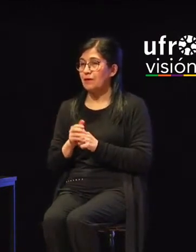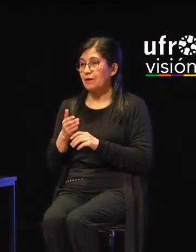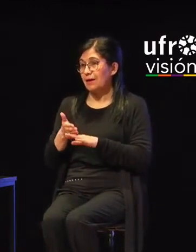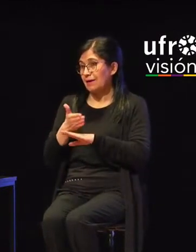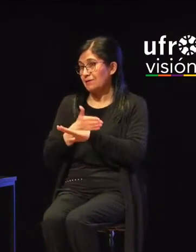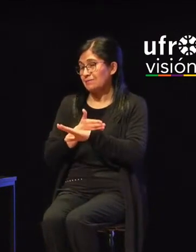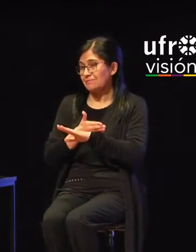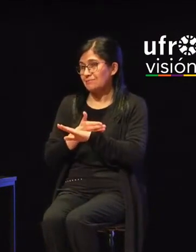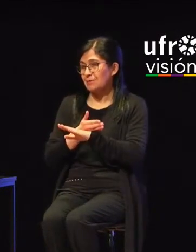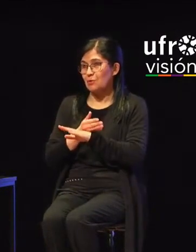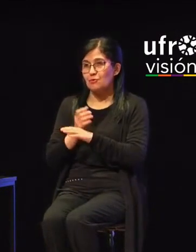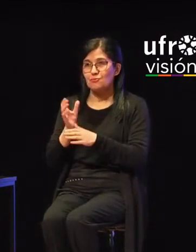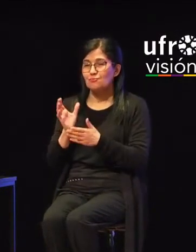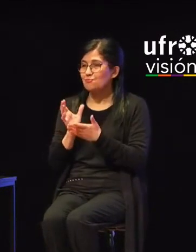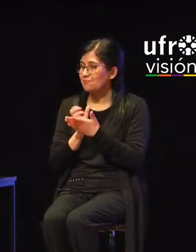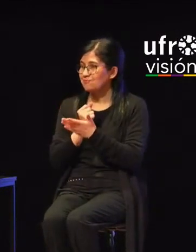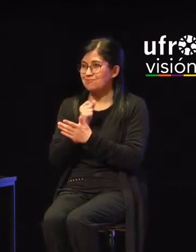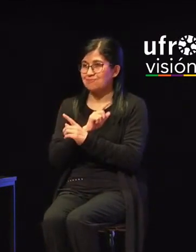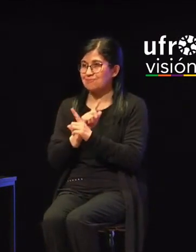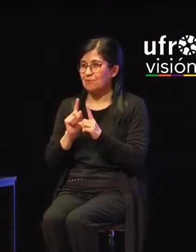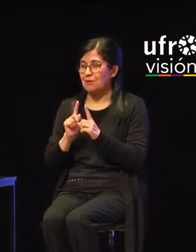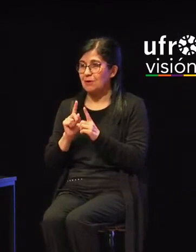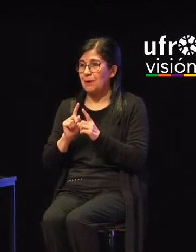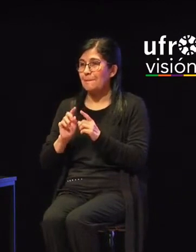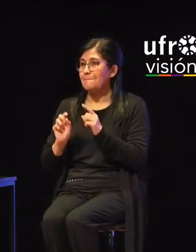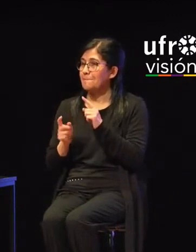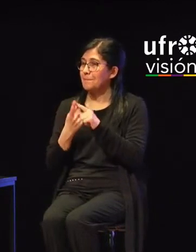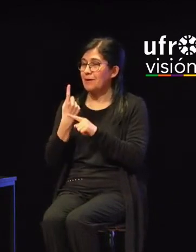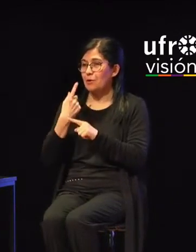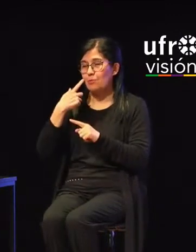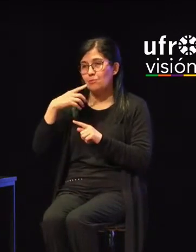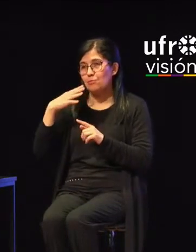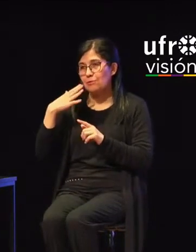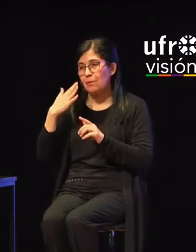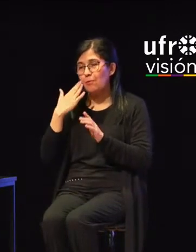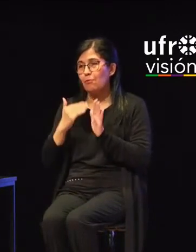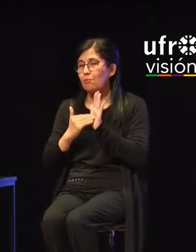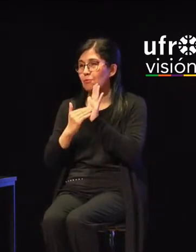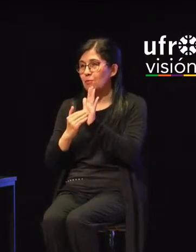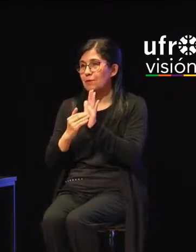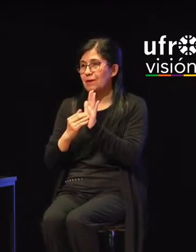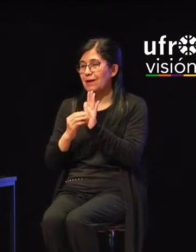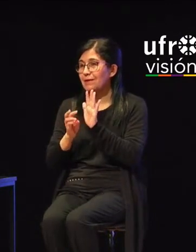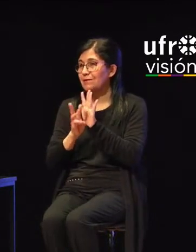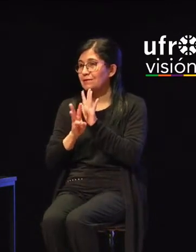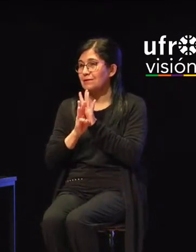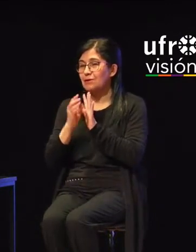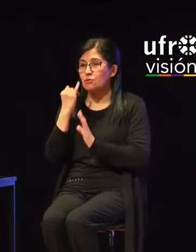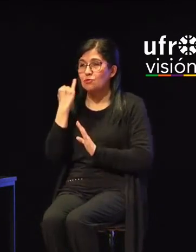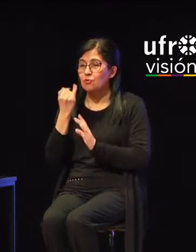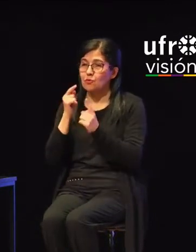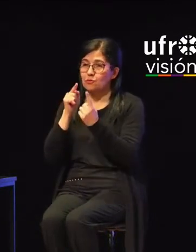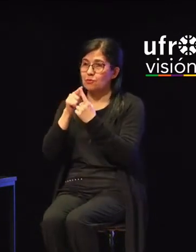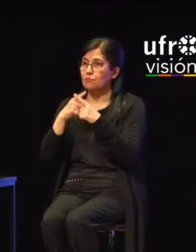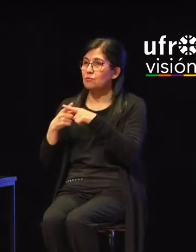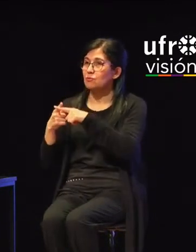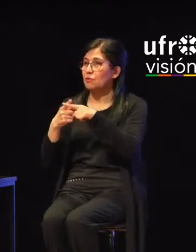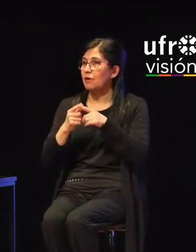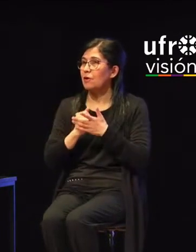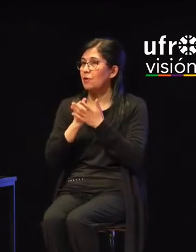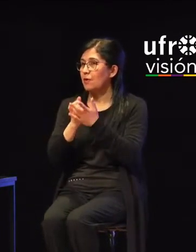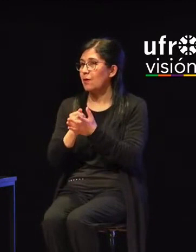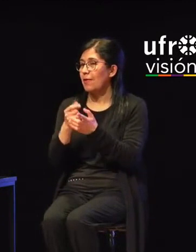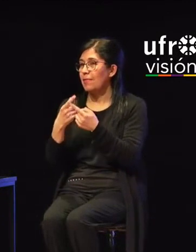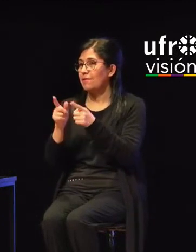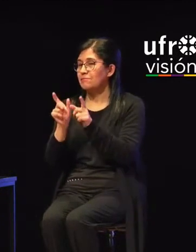de alcanzar sin conseguir una identidad institucional en sus funcionarios, siendo su objetivo social satisfacer las